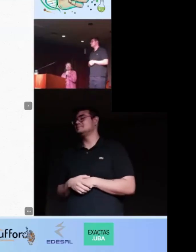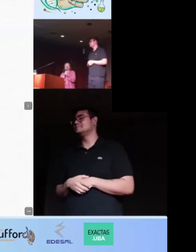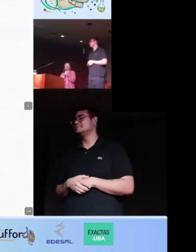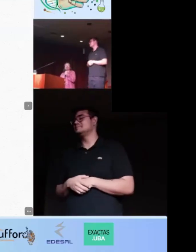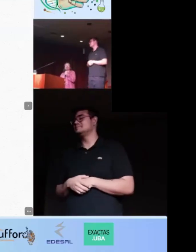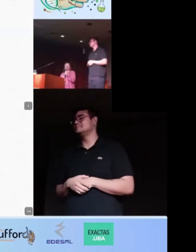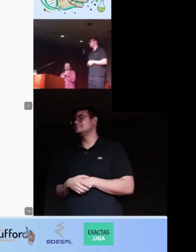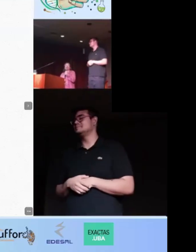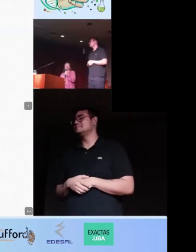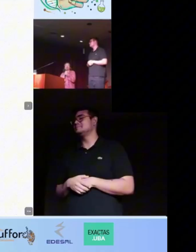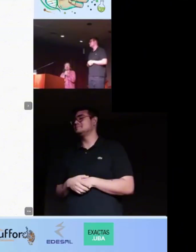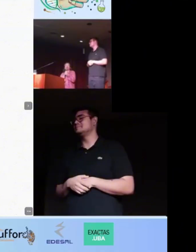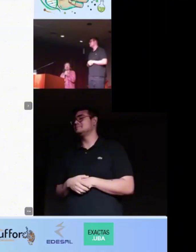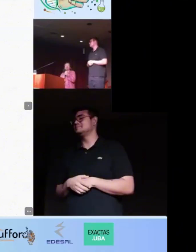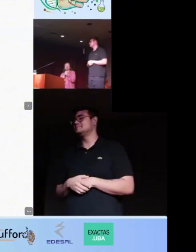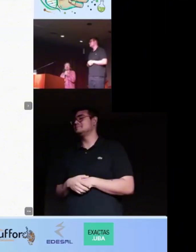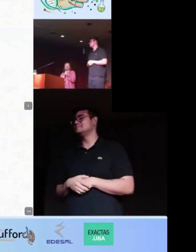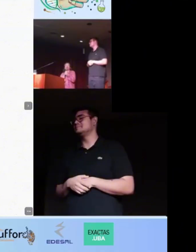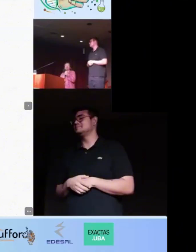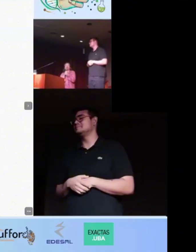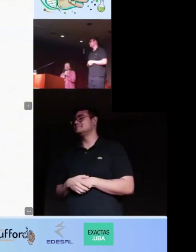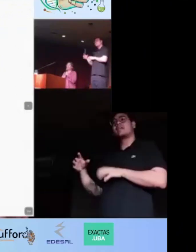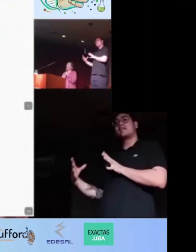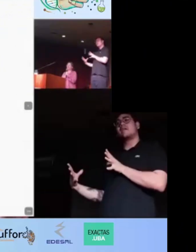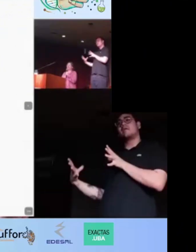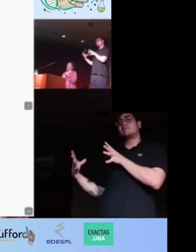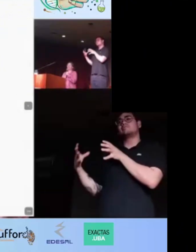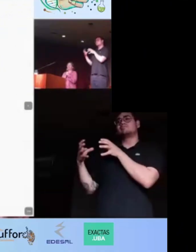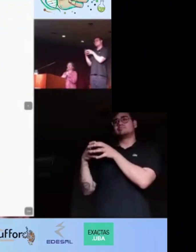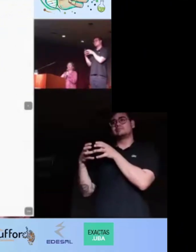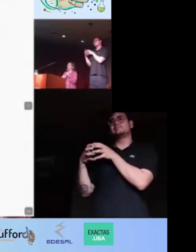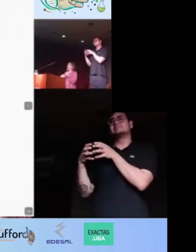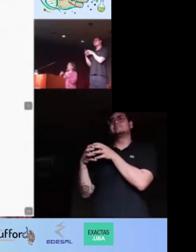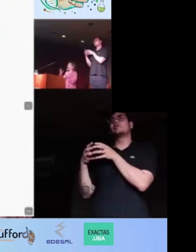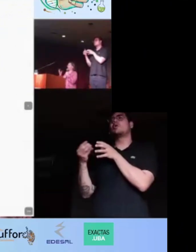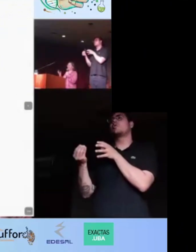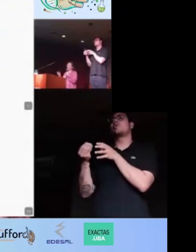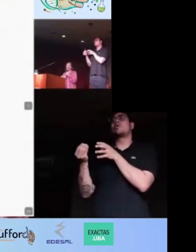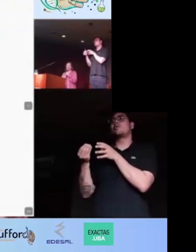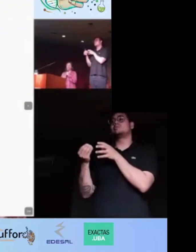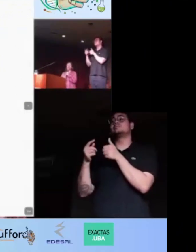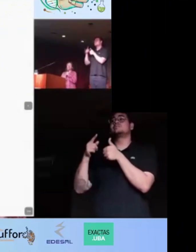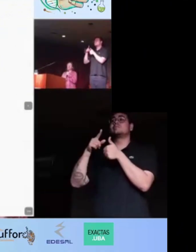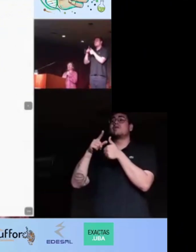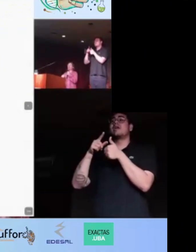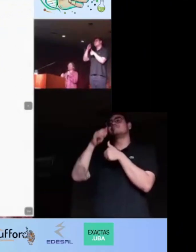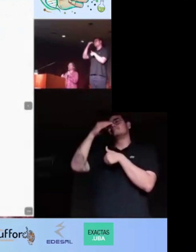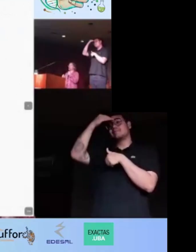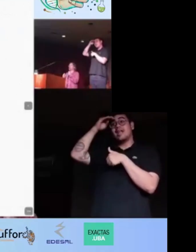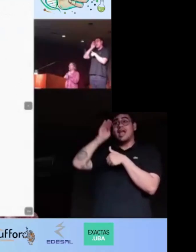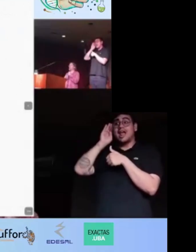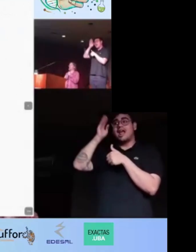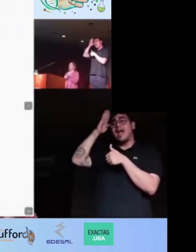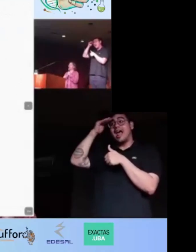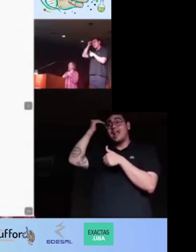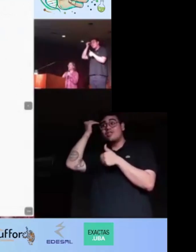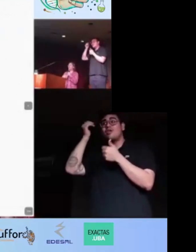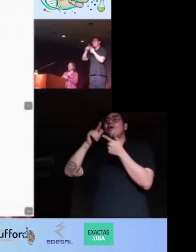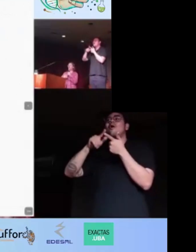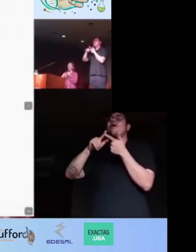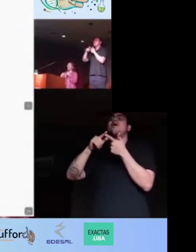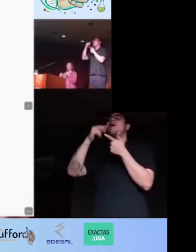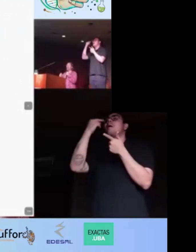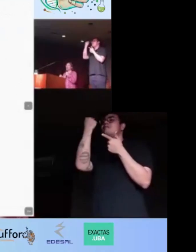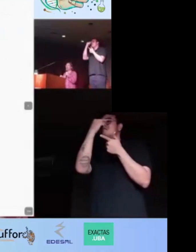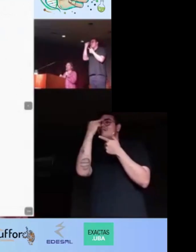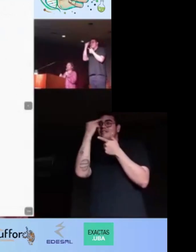Eh, el grupo que estamos constituyendo está conformado por Aldo y Betty y nos unimos a ellos porque ellos ya vienen